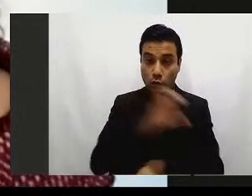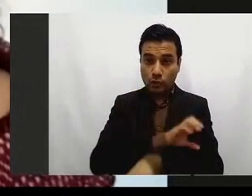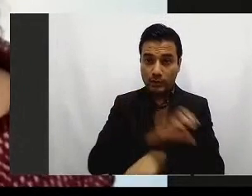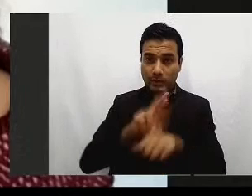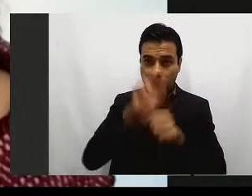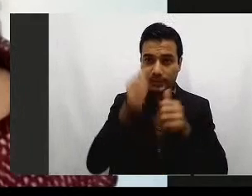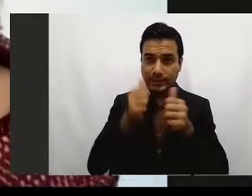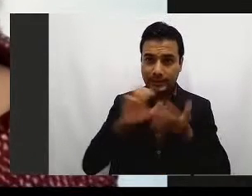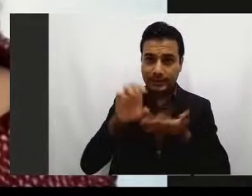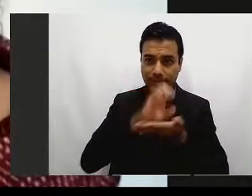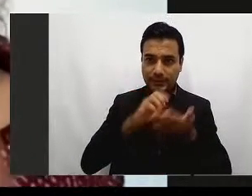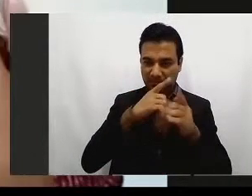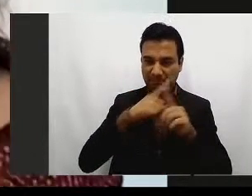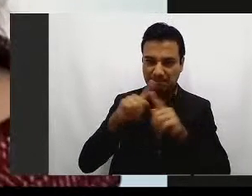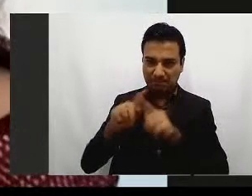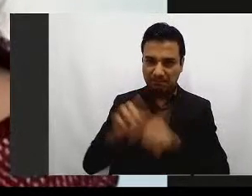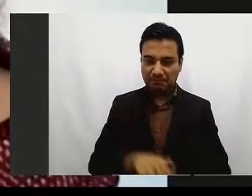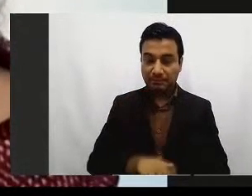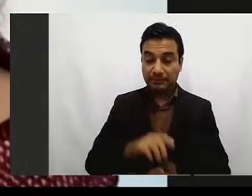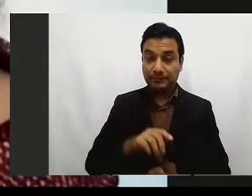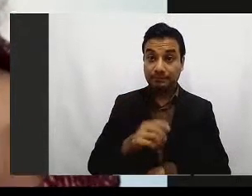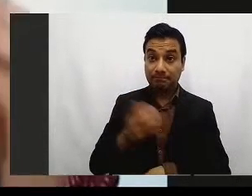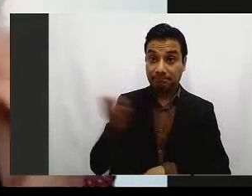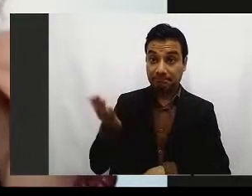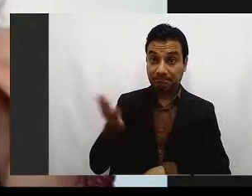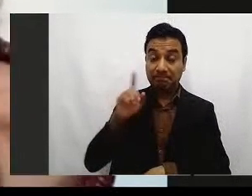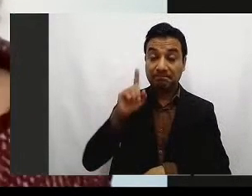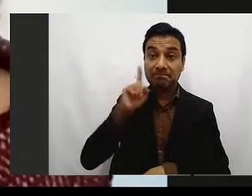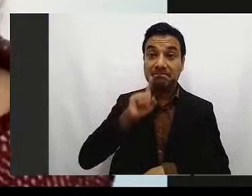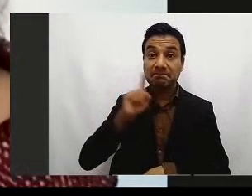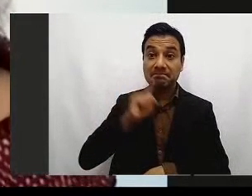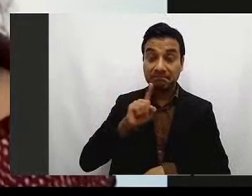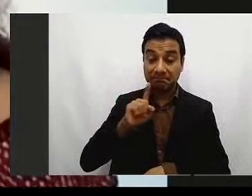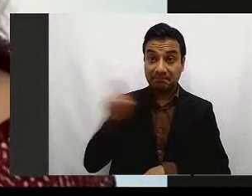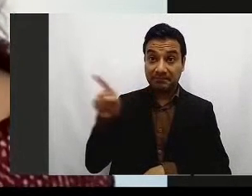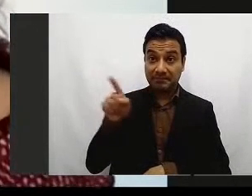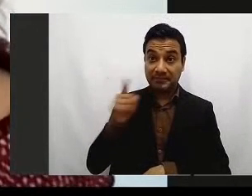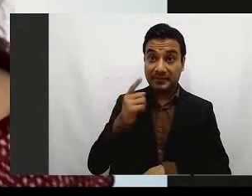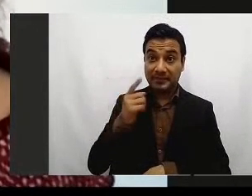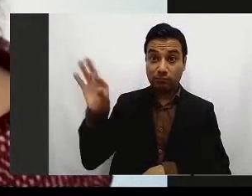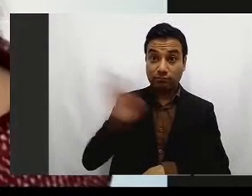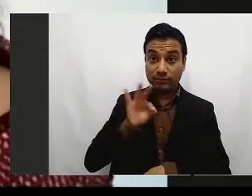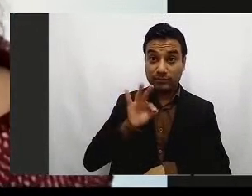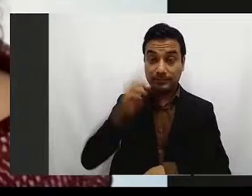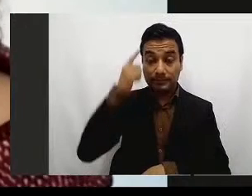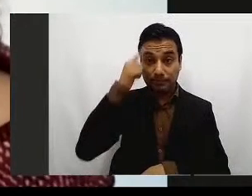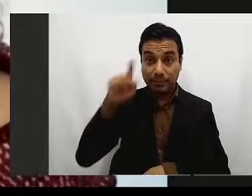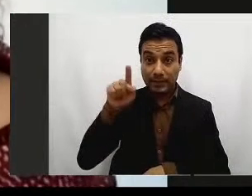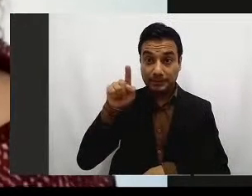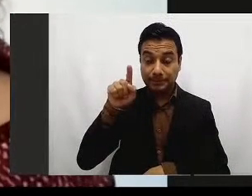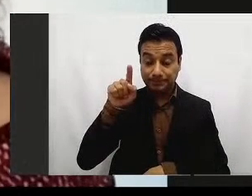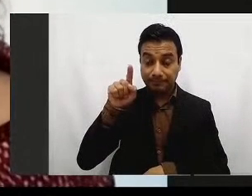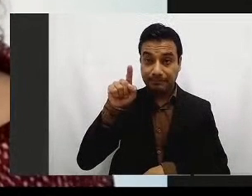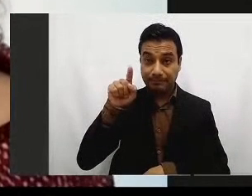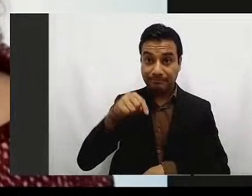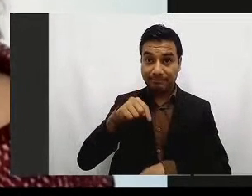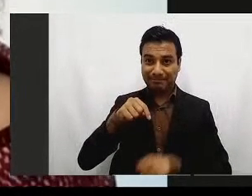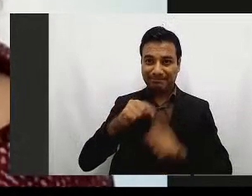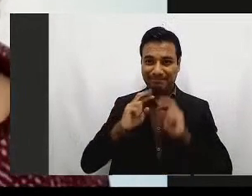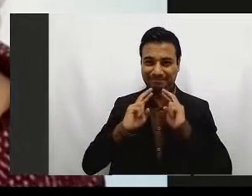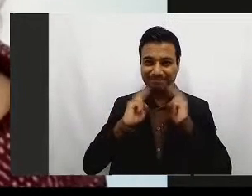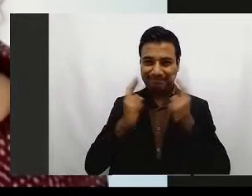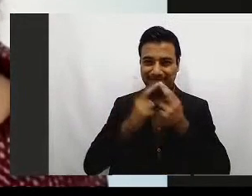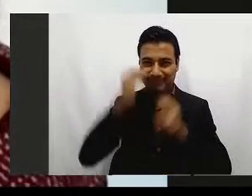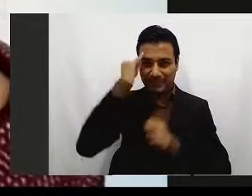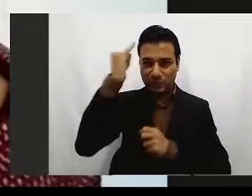Escénicas, entre otros. Denise fue una de las 25 personas seleccionadas para formar parte de estas sesiones participativas de Innovación